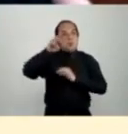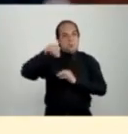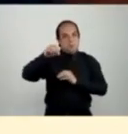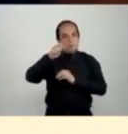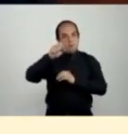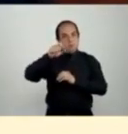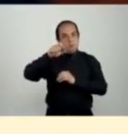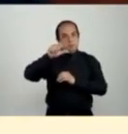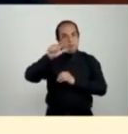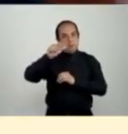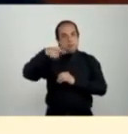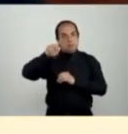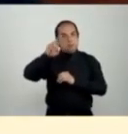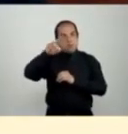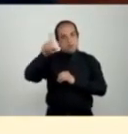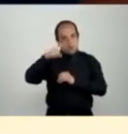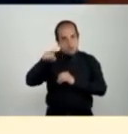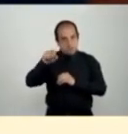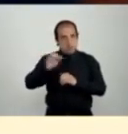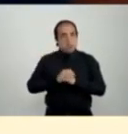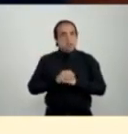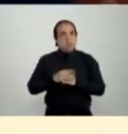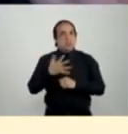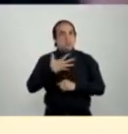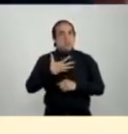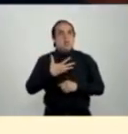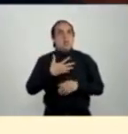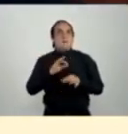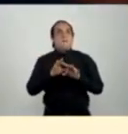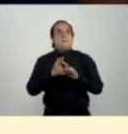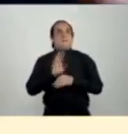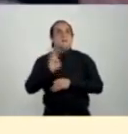un personaje más clásico de un detective, pero le pone